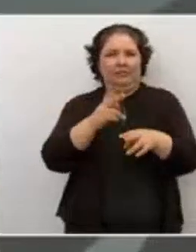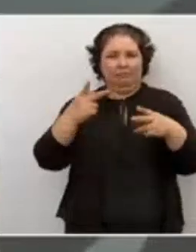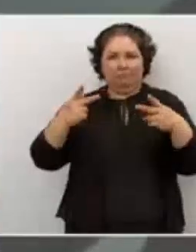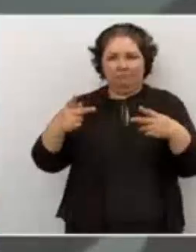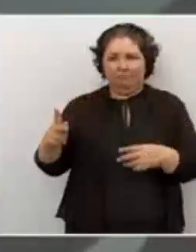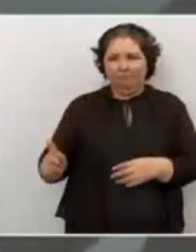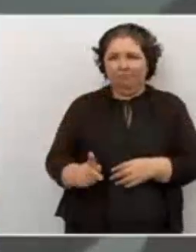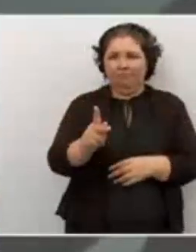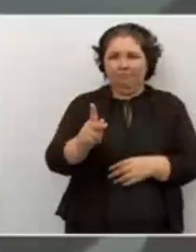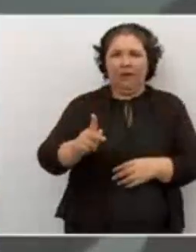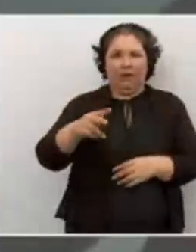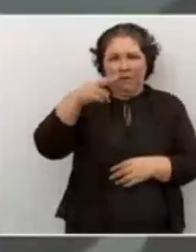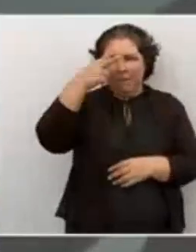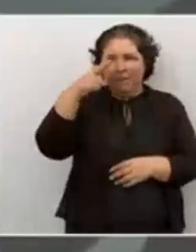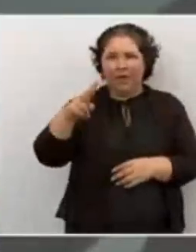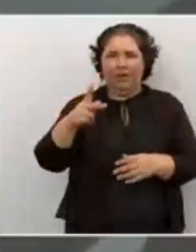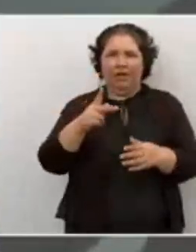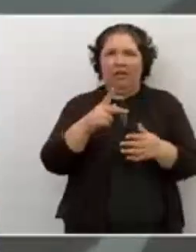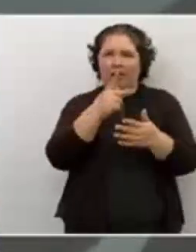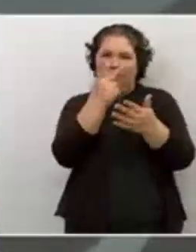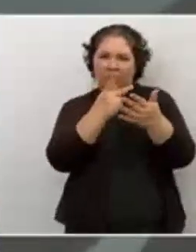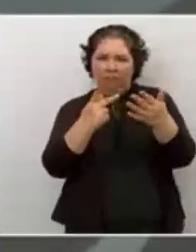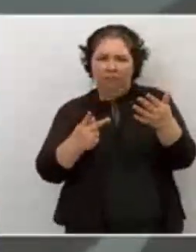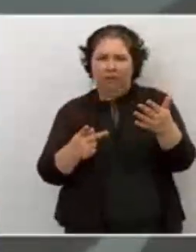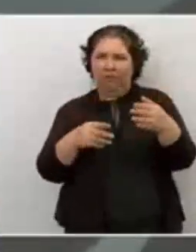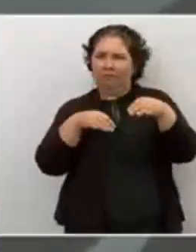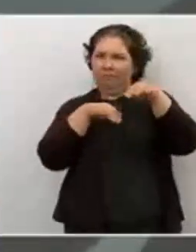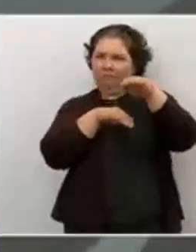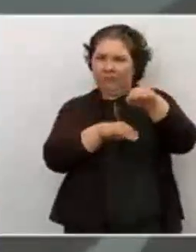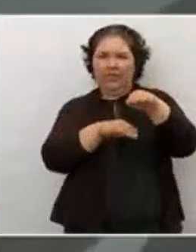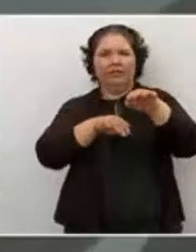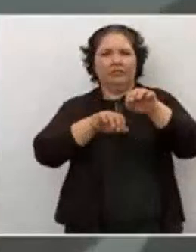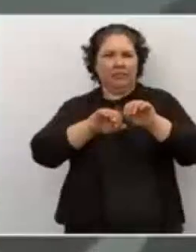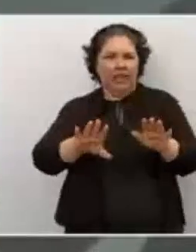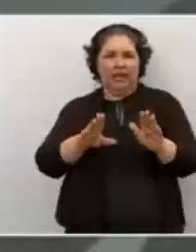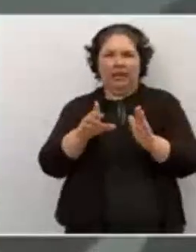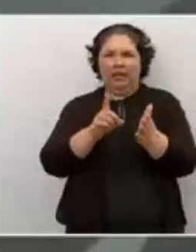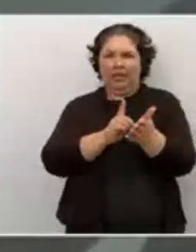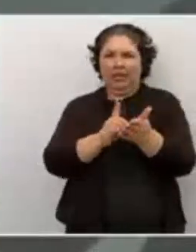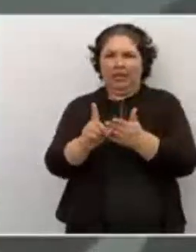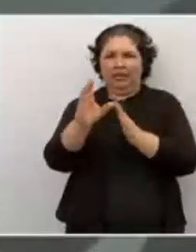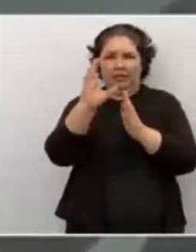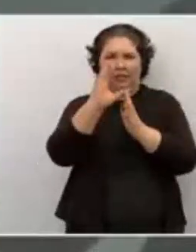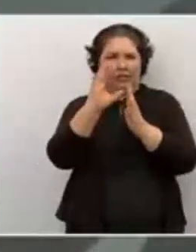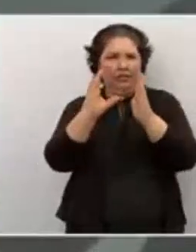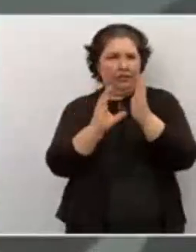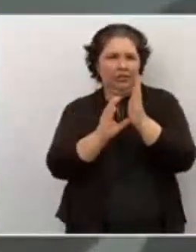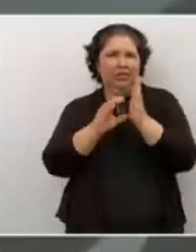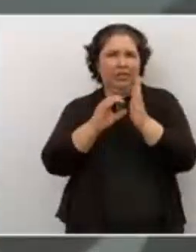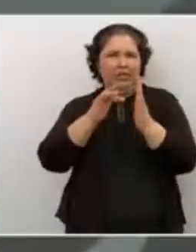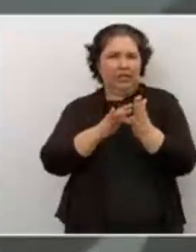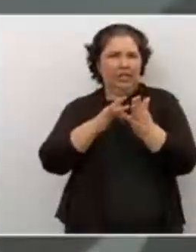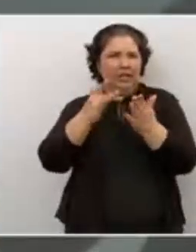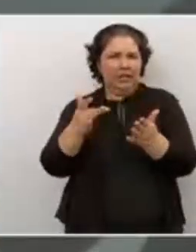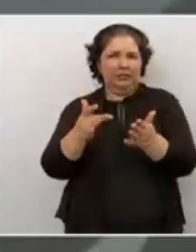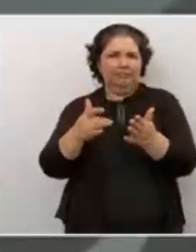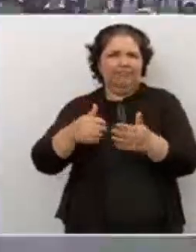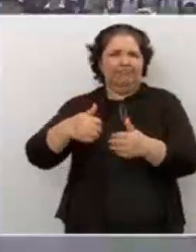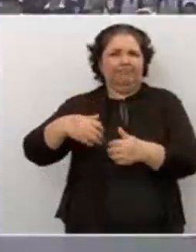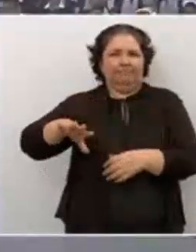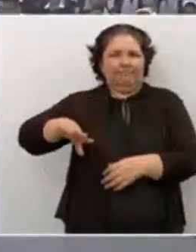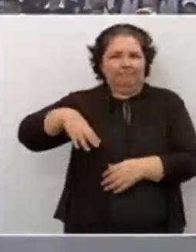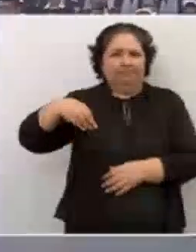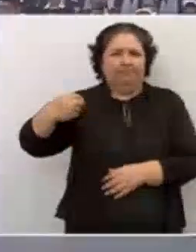Los programas de bienestar ya son un derecho en la Constitución gracias a la lucha colectiva de